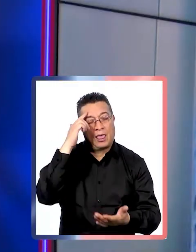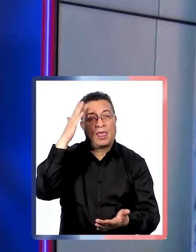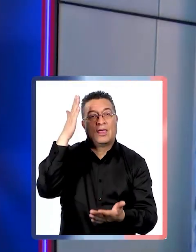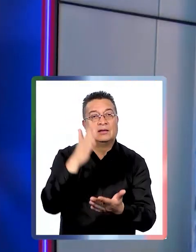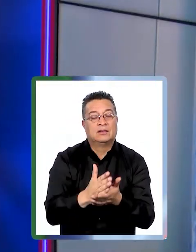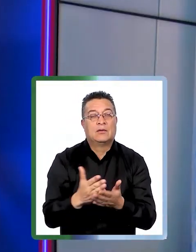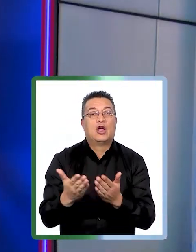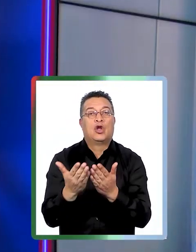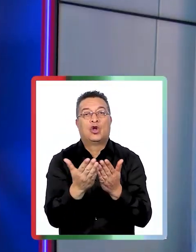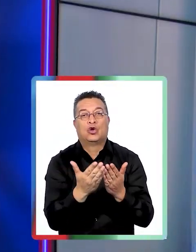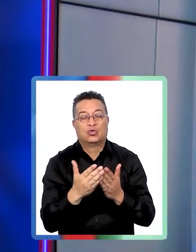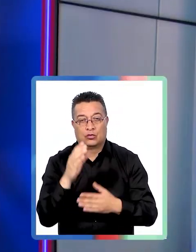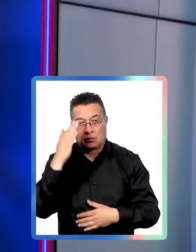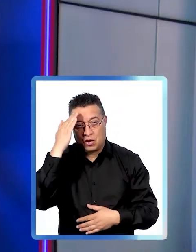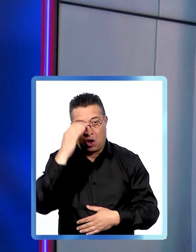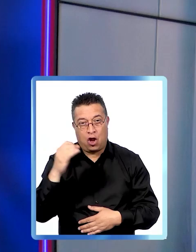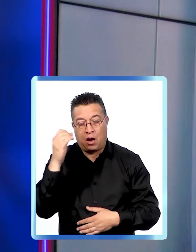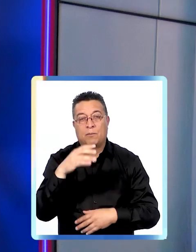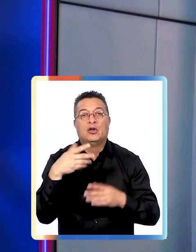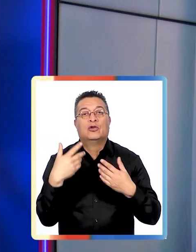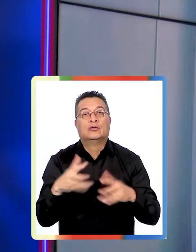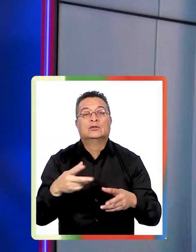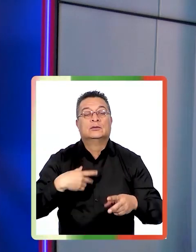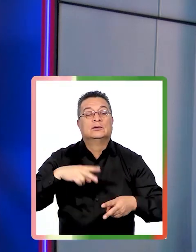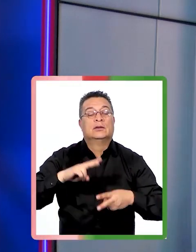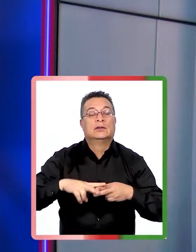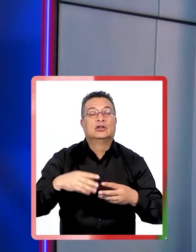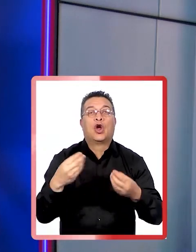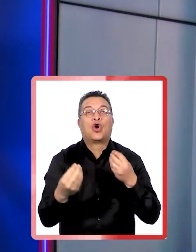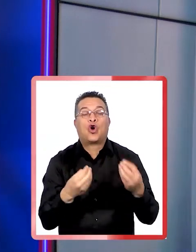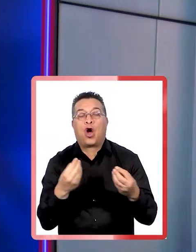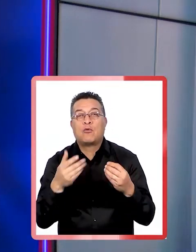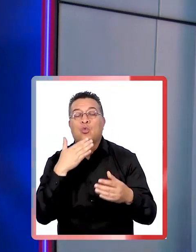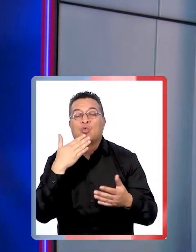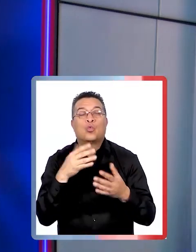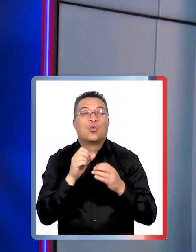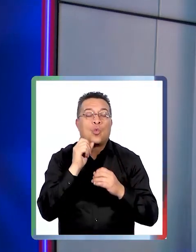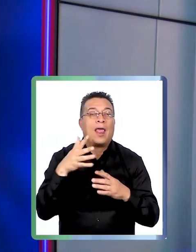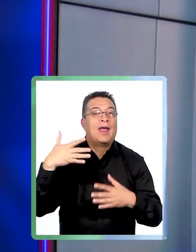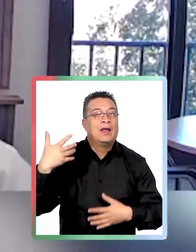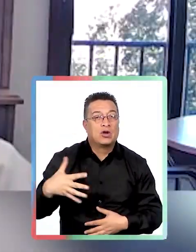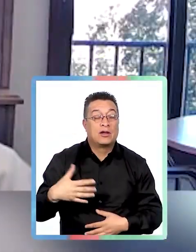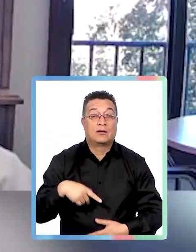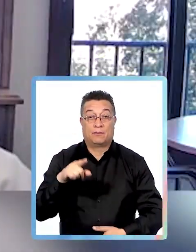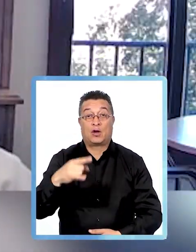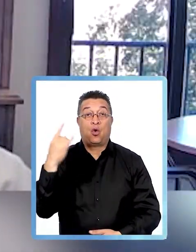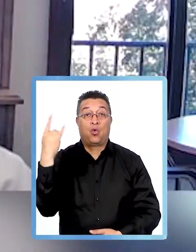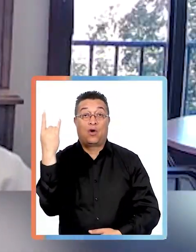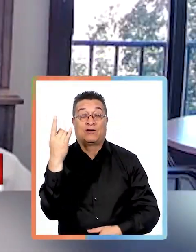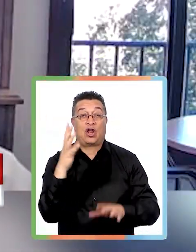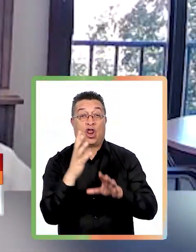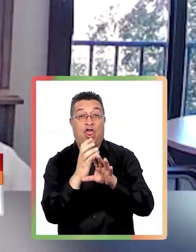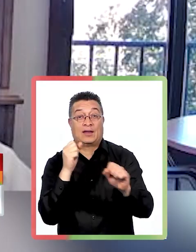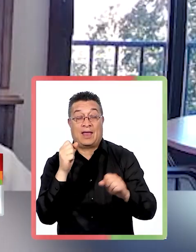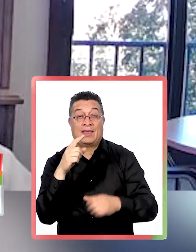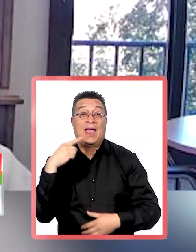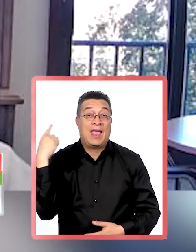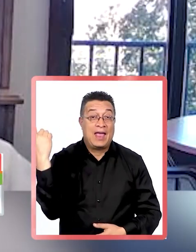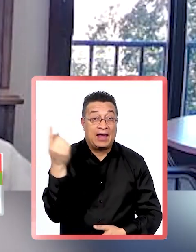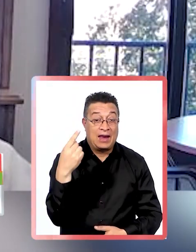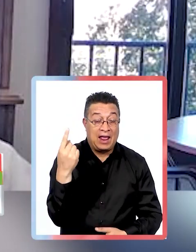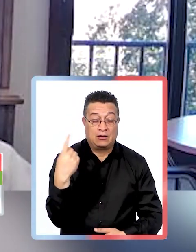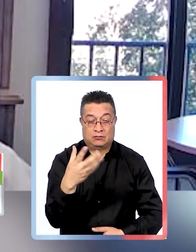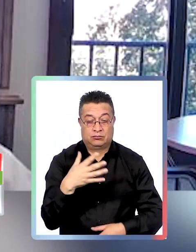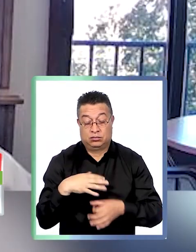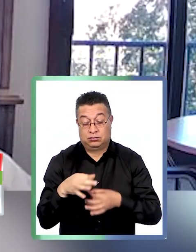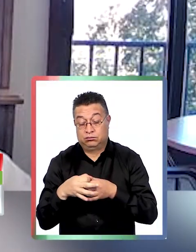deciden hacer este estudio de opinión? ¿Dónde lo realizan? ¿En qué momento? ¿Y cuál es su relevancia? La Universidad de los Andes en general